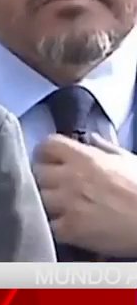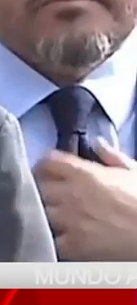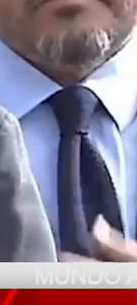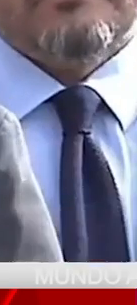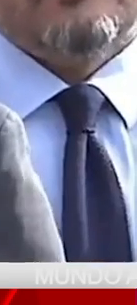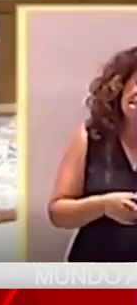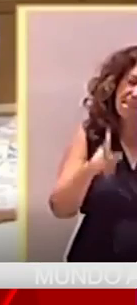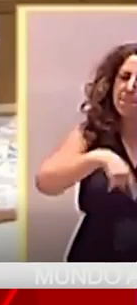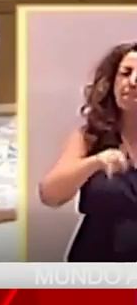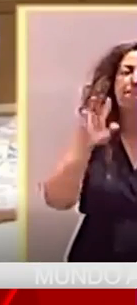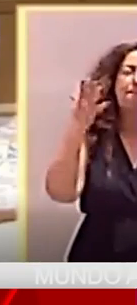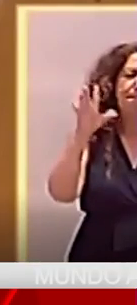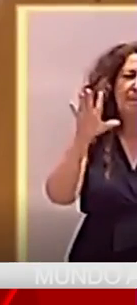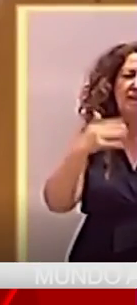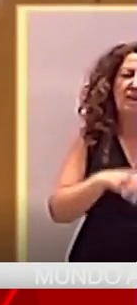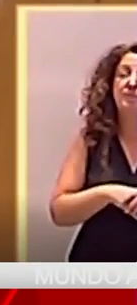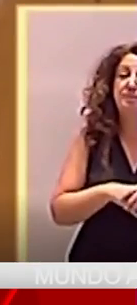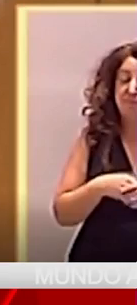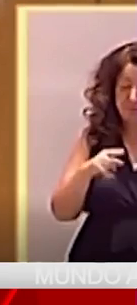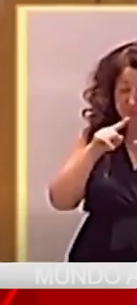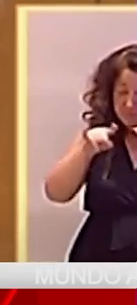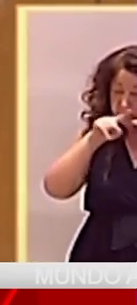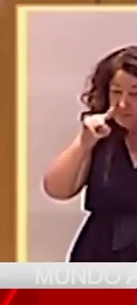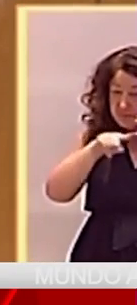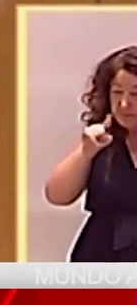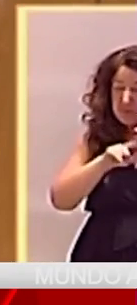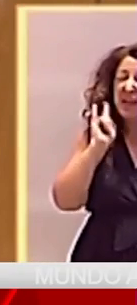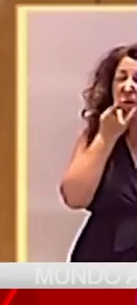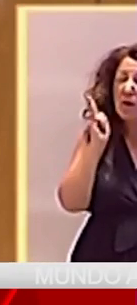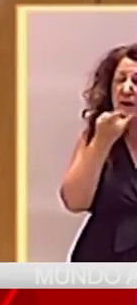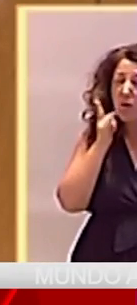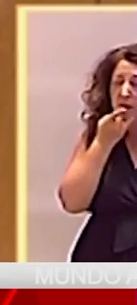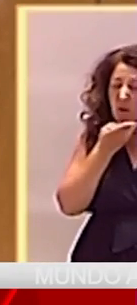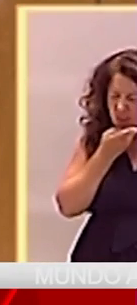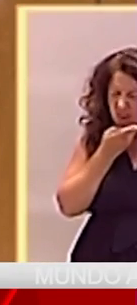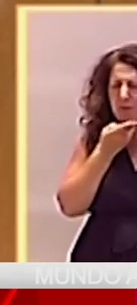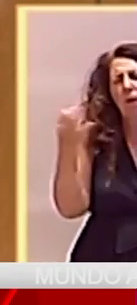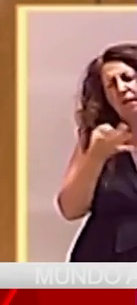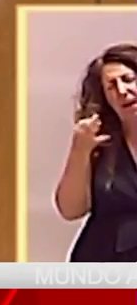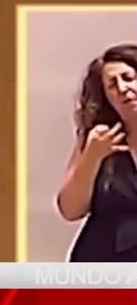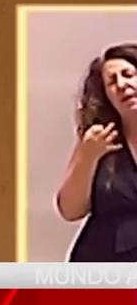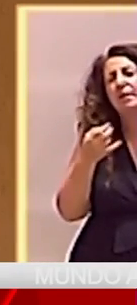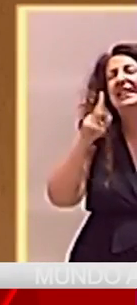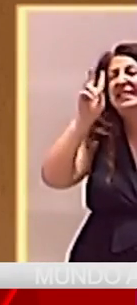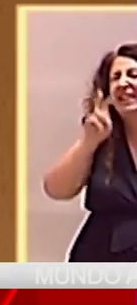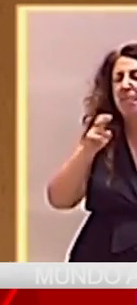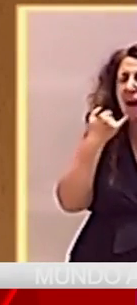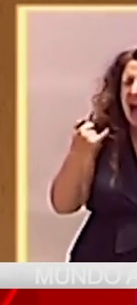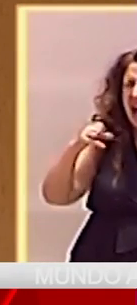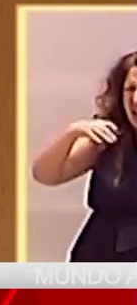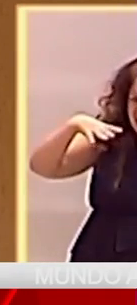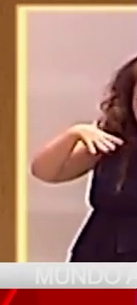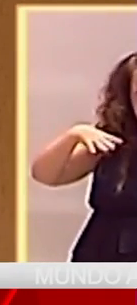hablamos de los varones del PSOE. Yo creo que los únicos que pueden